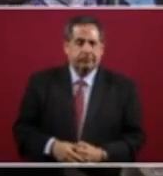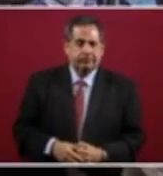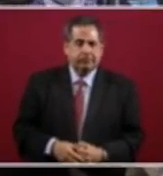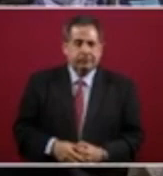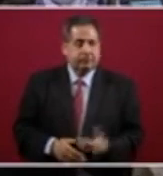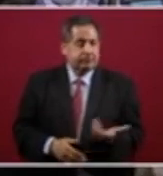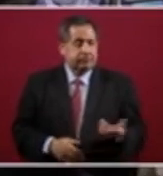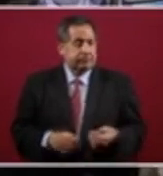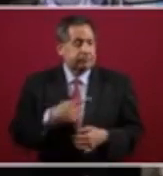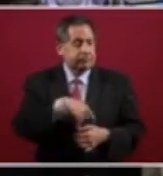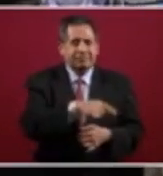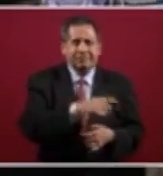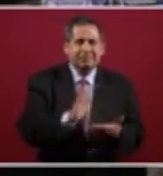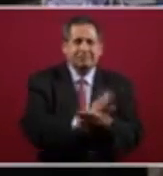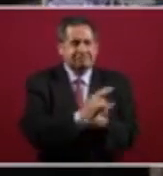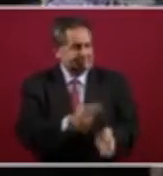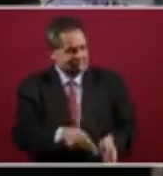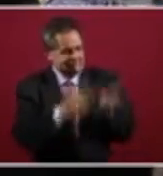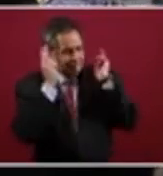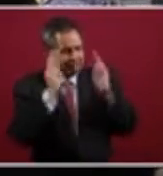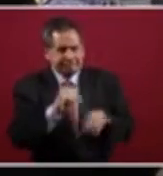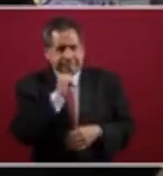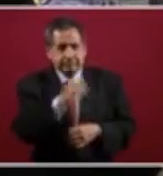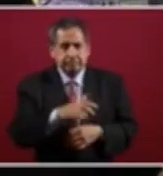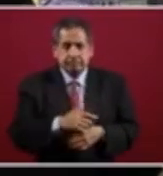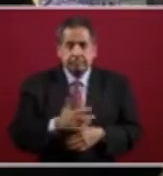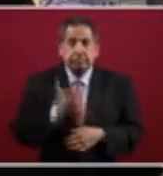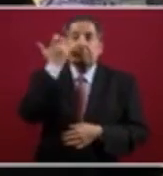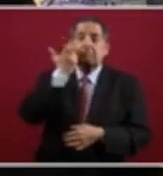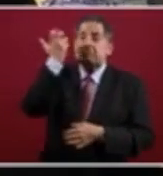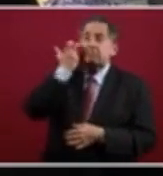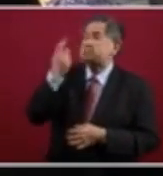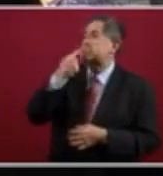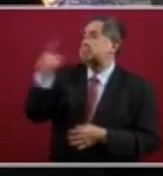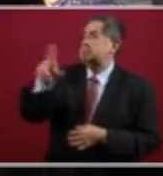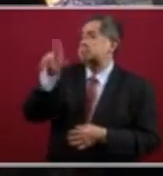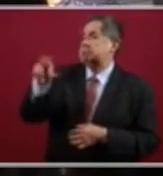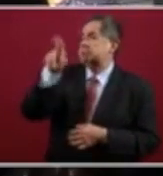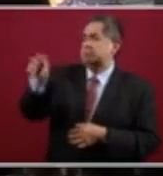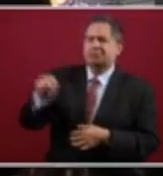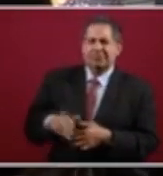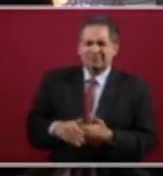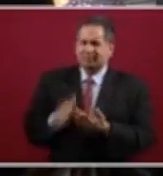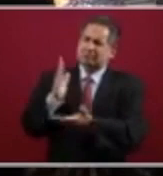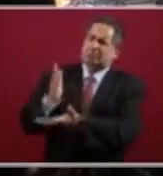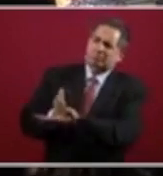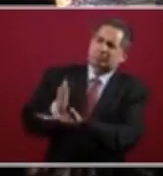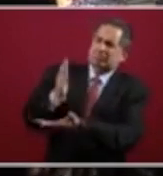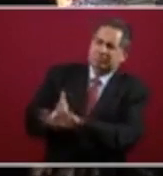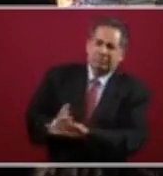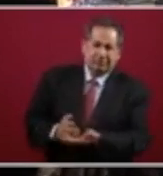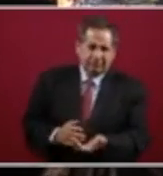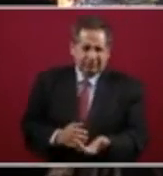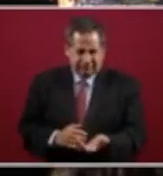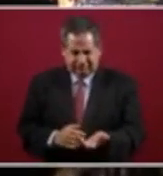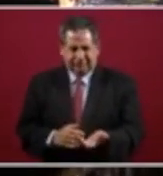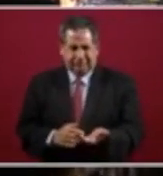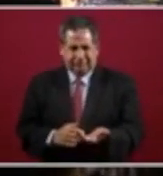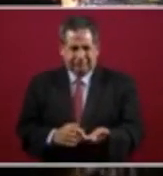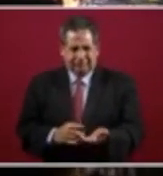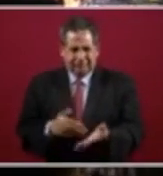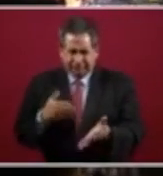Quienes no tienen nada que ver, solo para detenernos, para